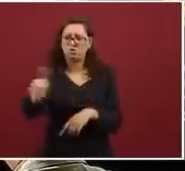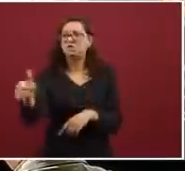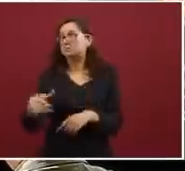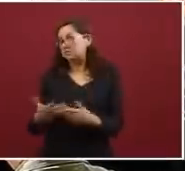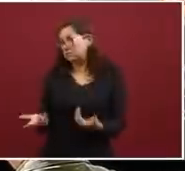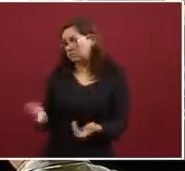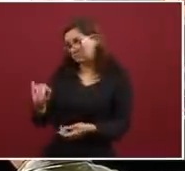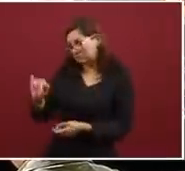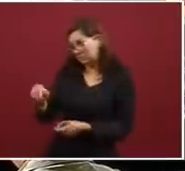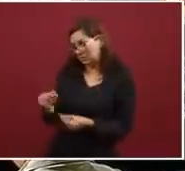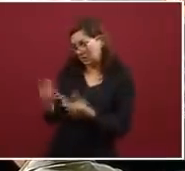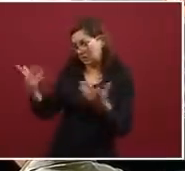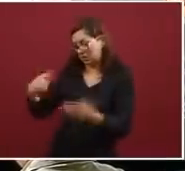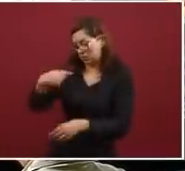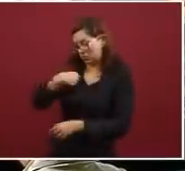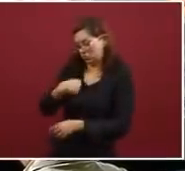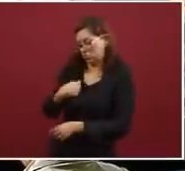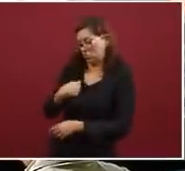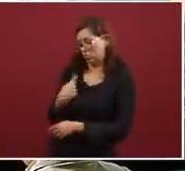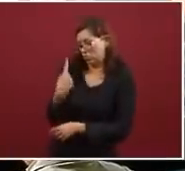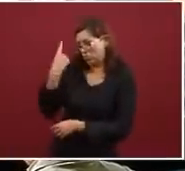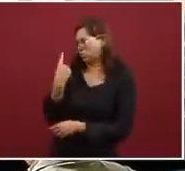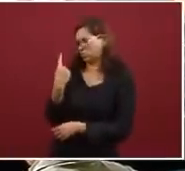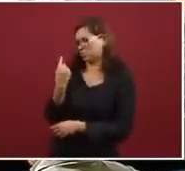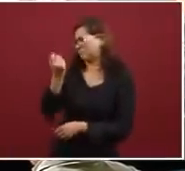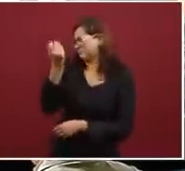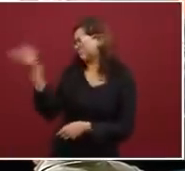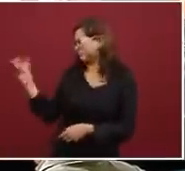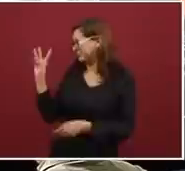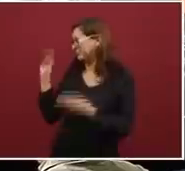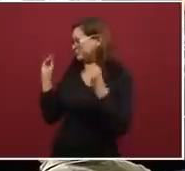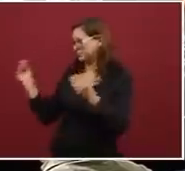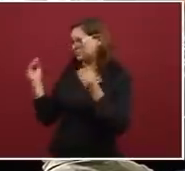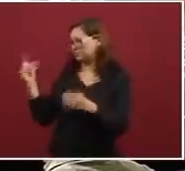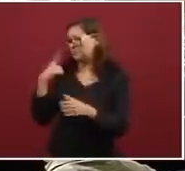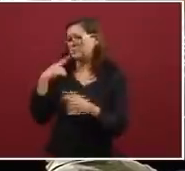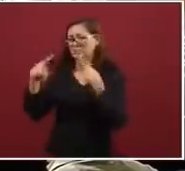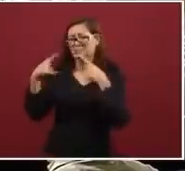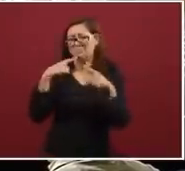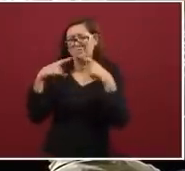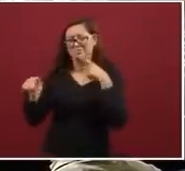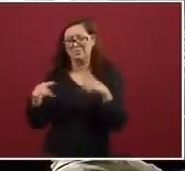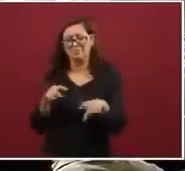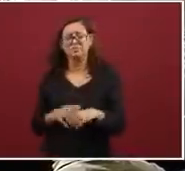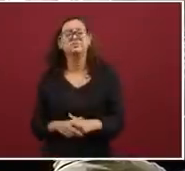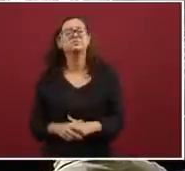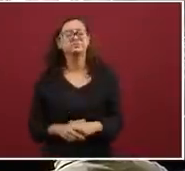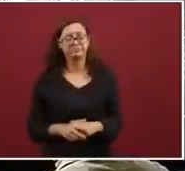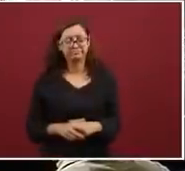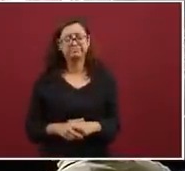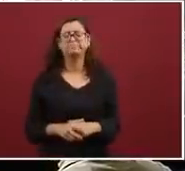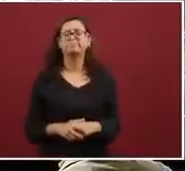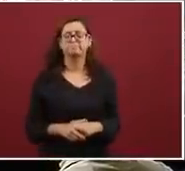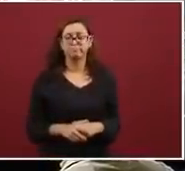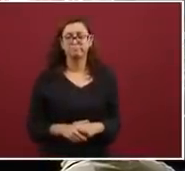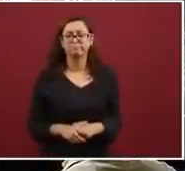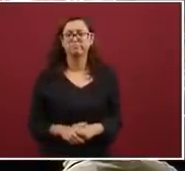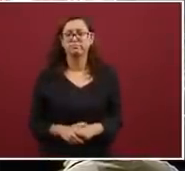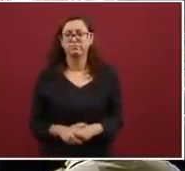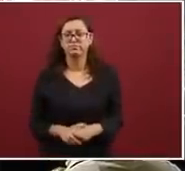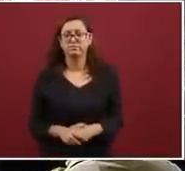más es mi caso, sino que recibimos en redes sociales muchas denuncias acerca de esto. Sí, yo